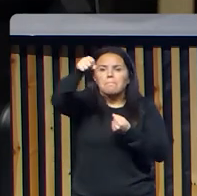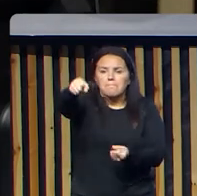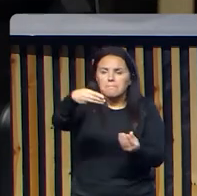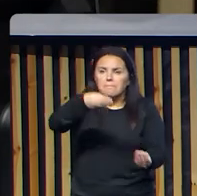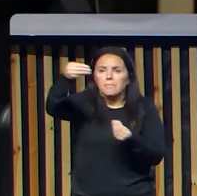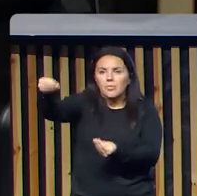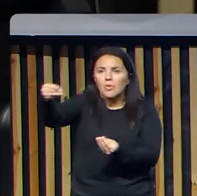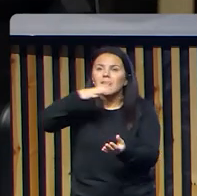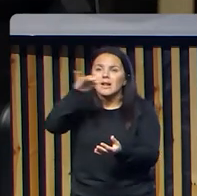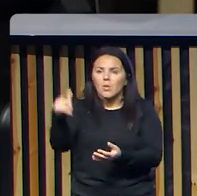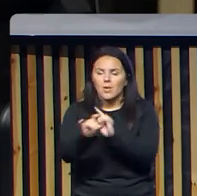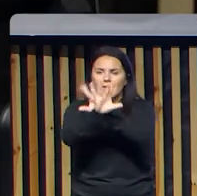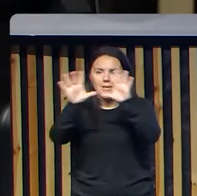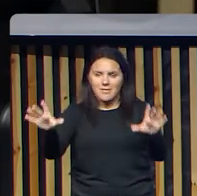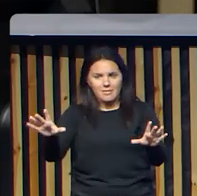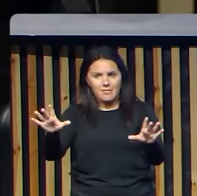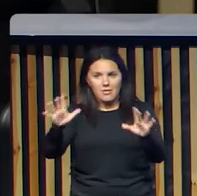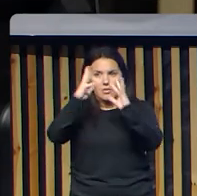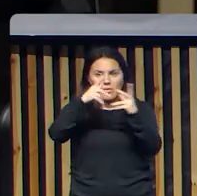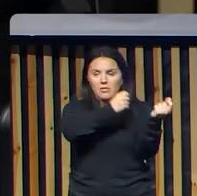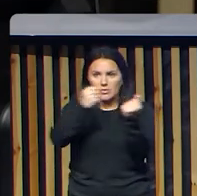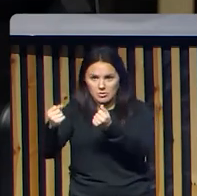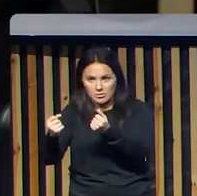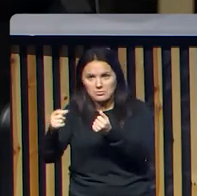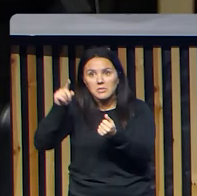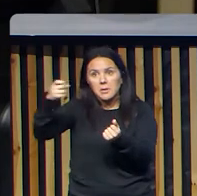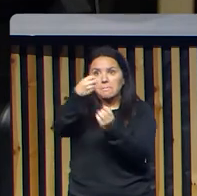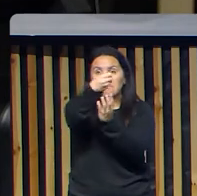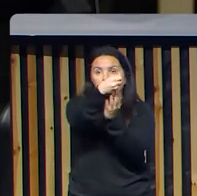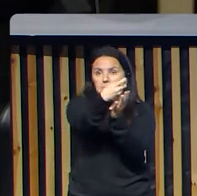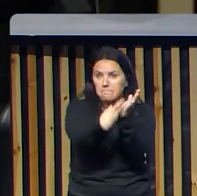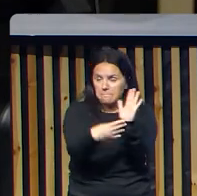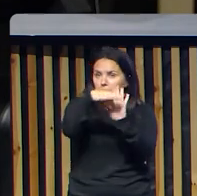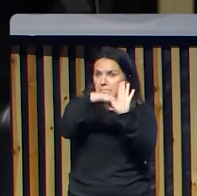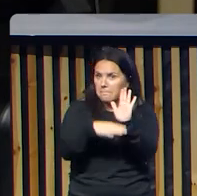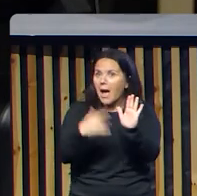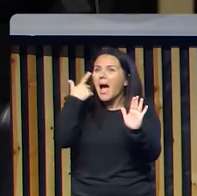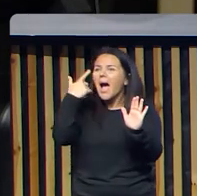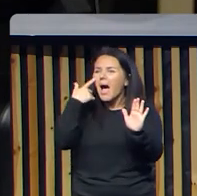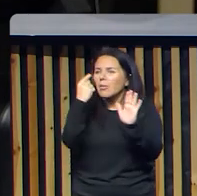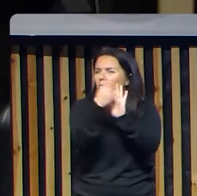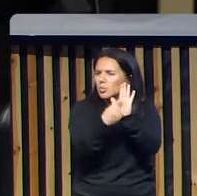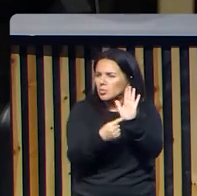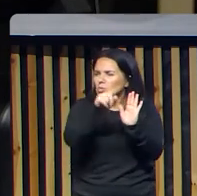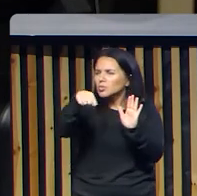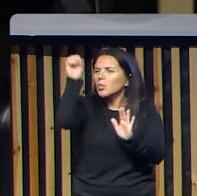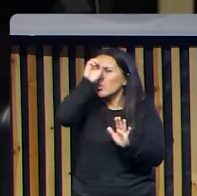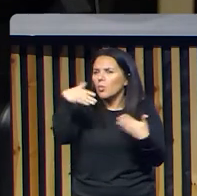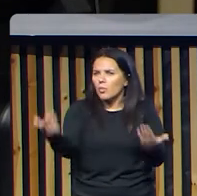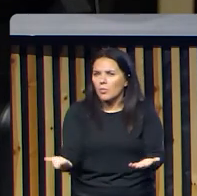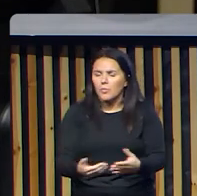un lenguaje Claro en la administración Entonces si os parece hice un decálogo a ver qué os parecen los diferentes puntos